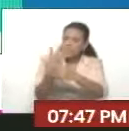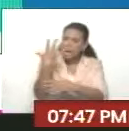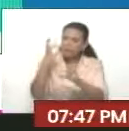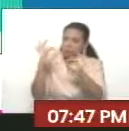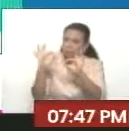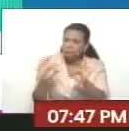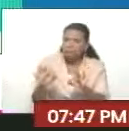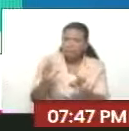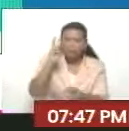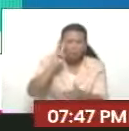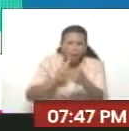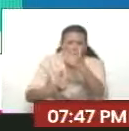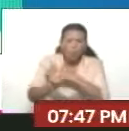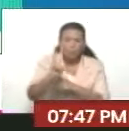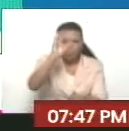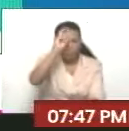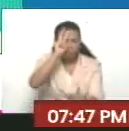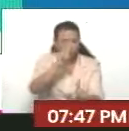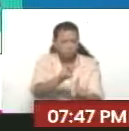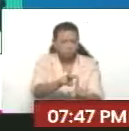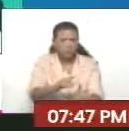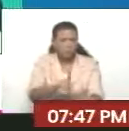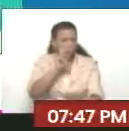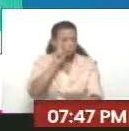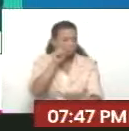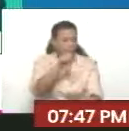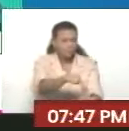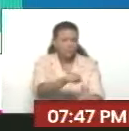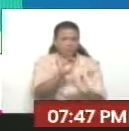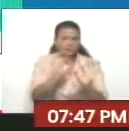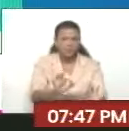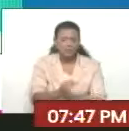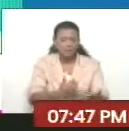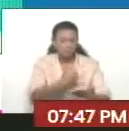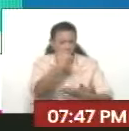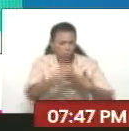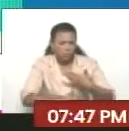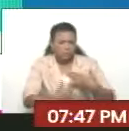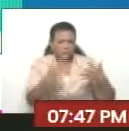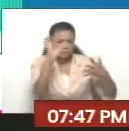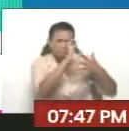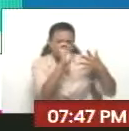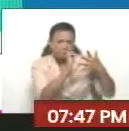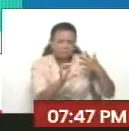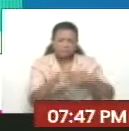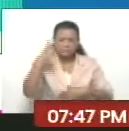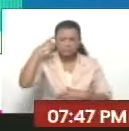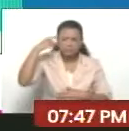siempre con una visión, porque nosotros tenemos una visión, tenemos un plan, tenemos una estrategia.